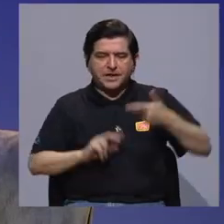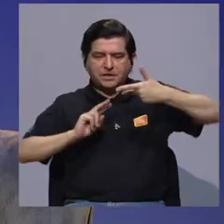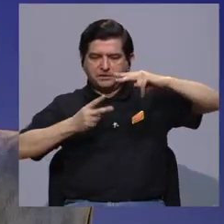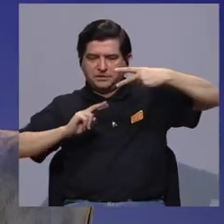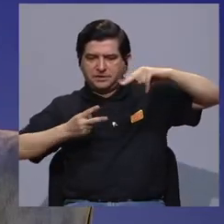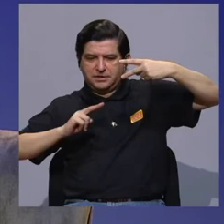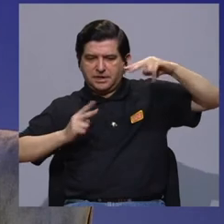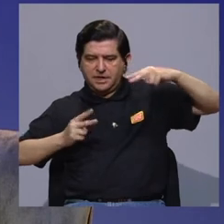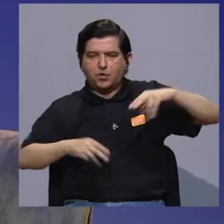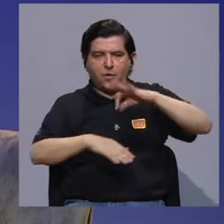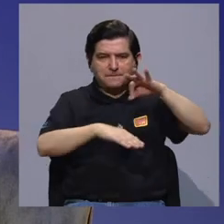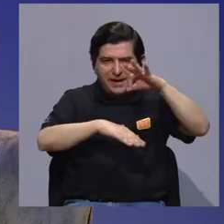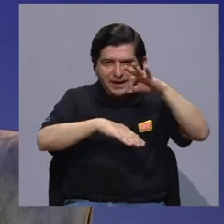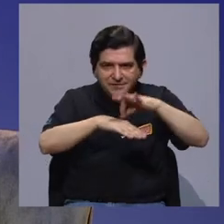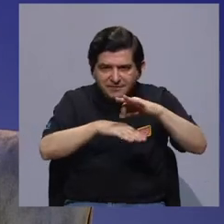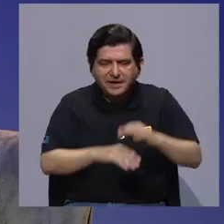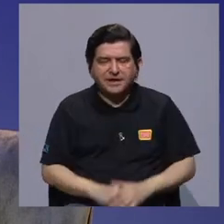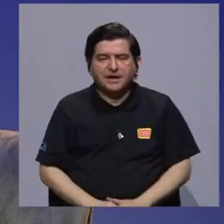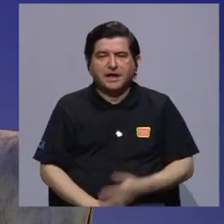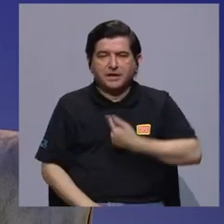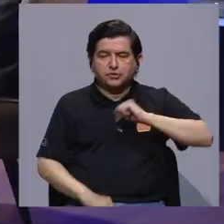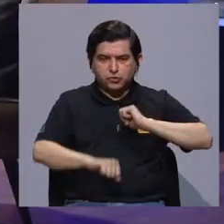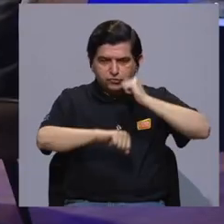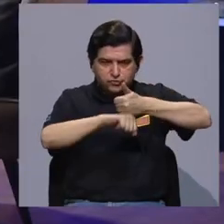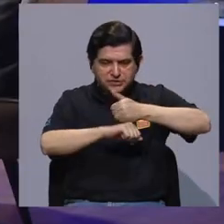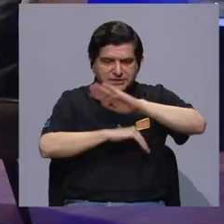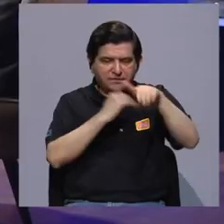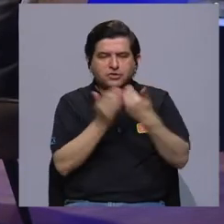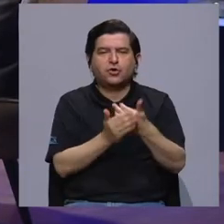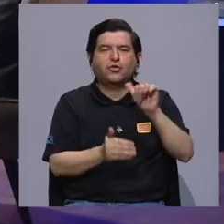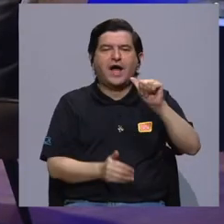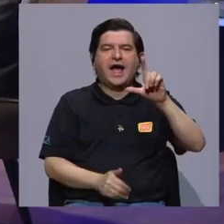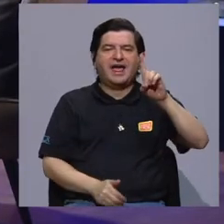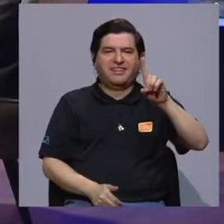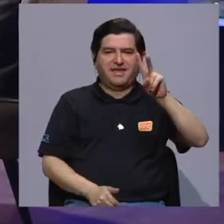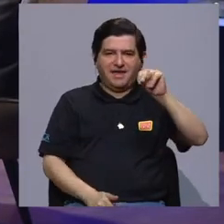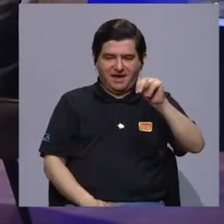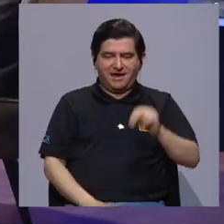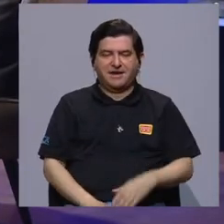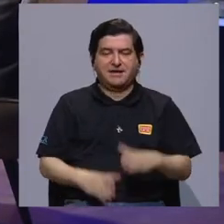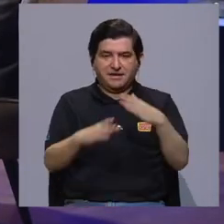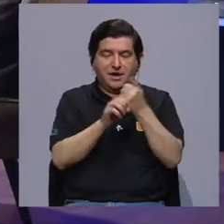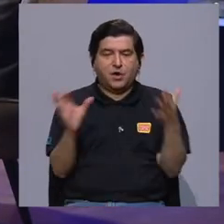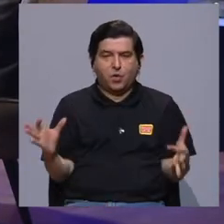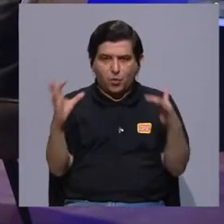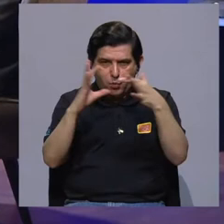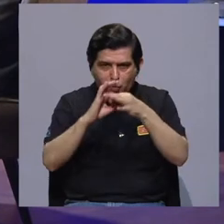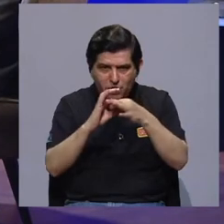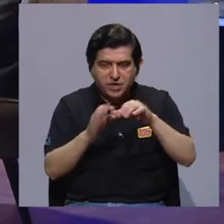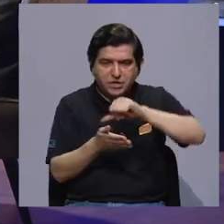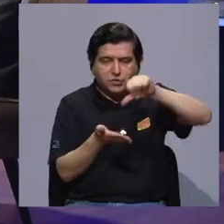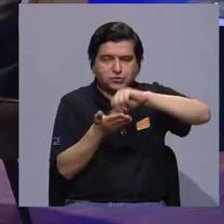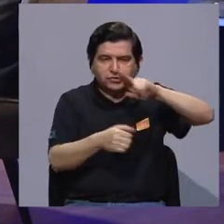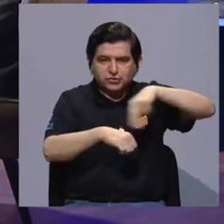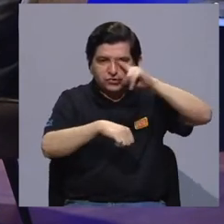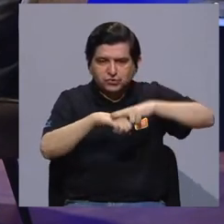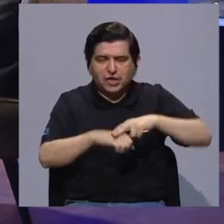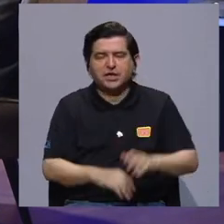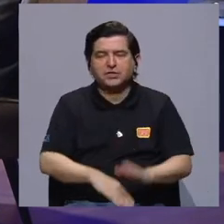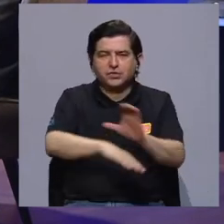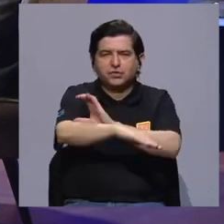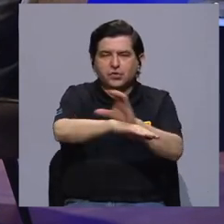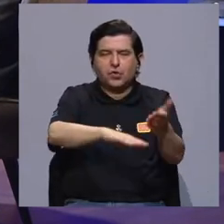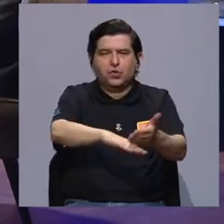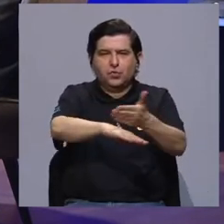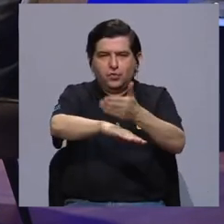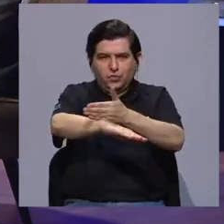del genoma de la abeja, lo que hicimos fue secuenciar todo el ADN y esta parte se hace en colaboración con el Centro Nacional